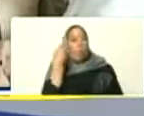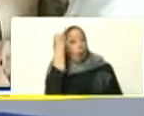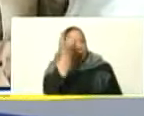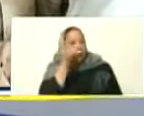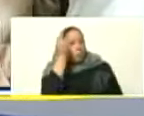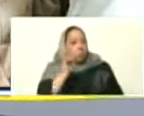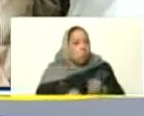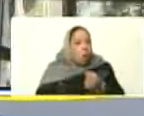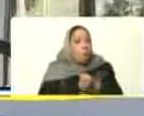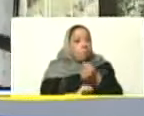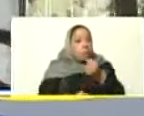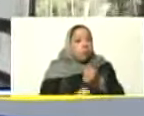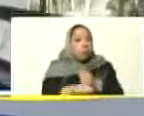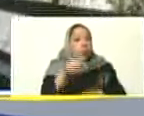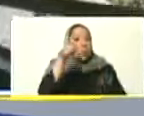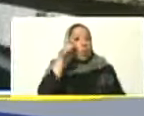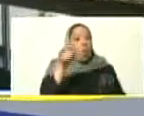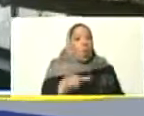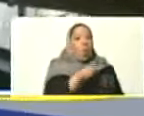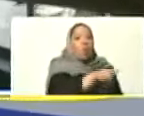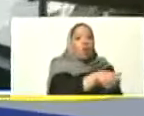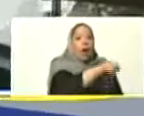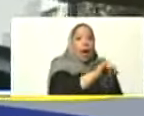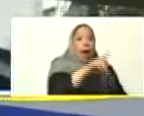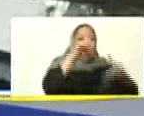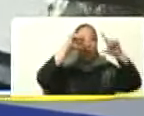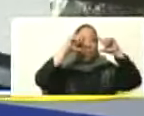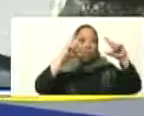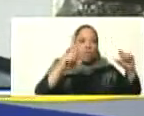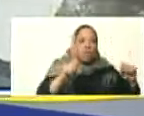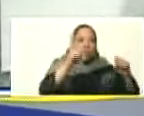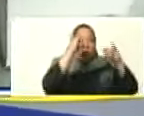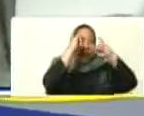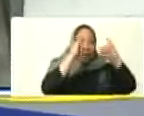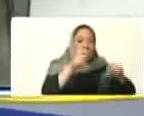del pueblo, la inteligencia y la propuesta del pueblo.